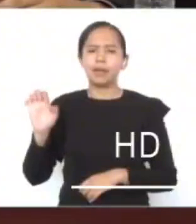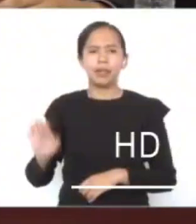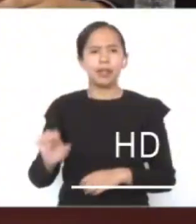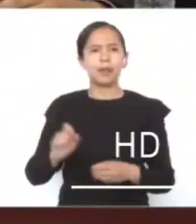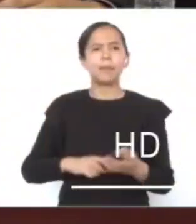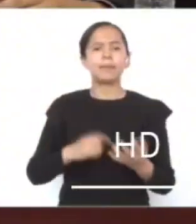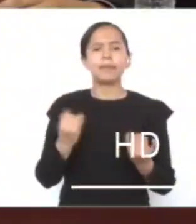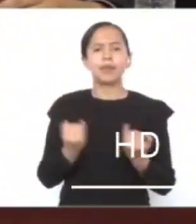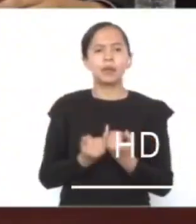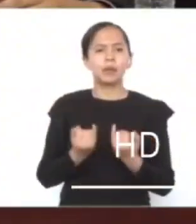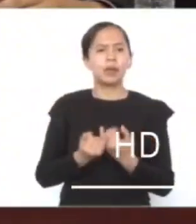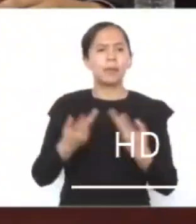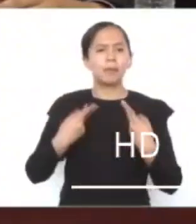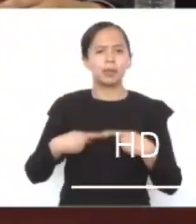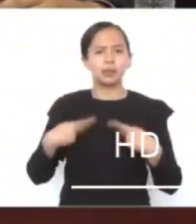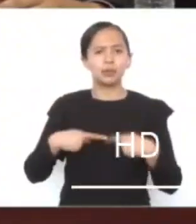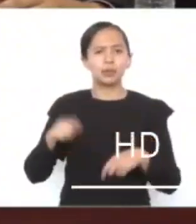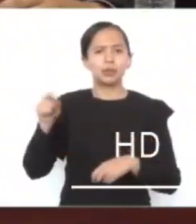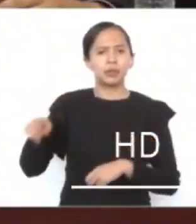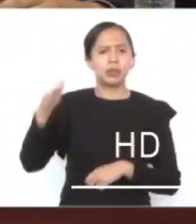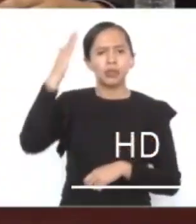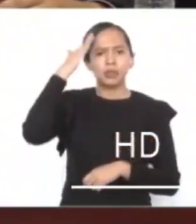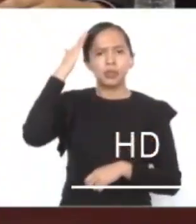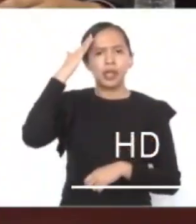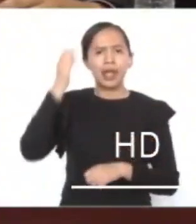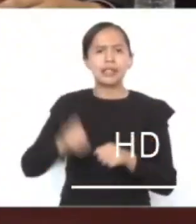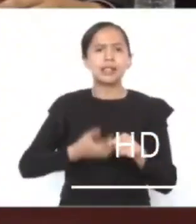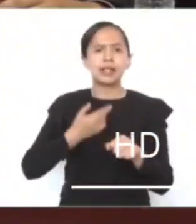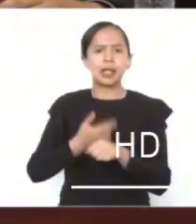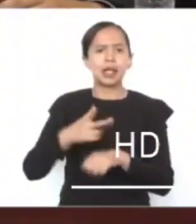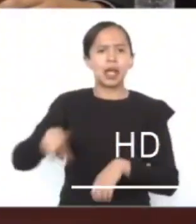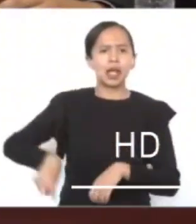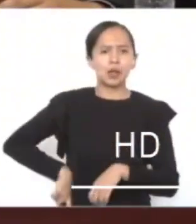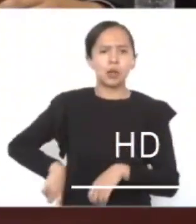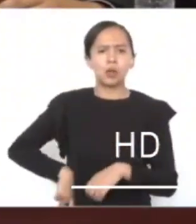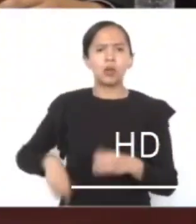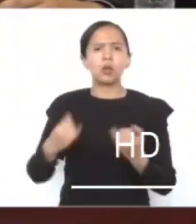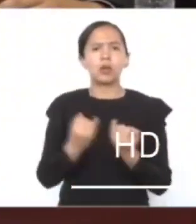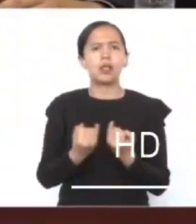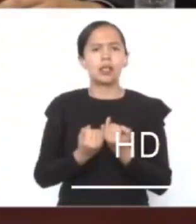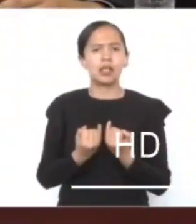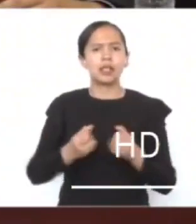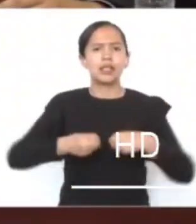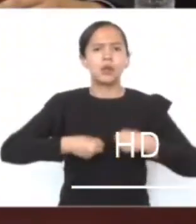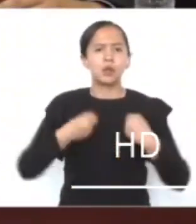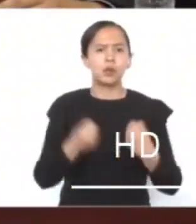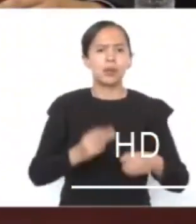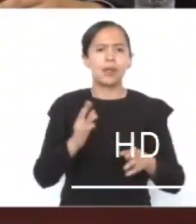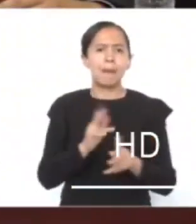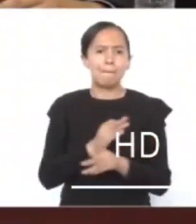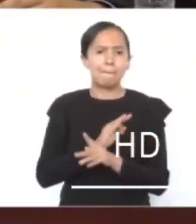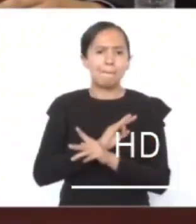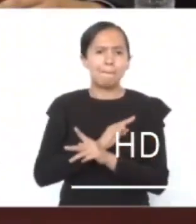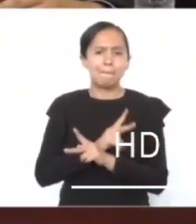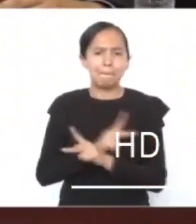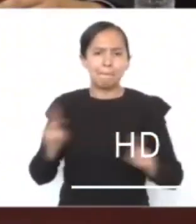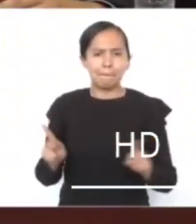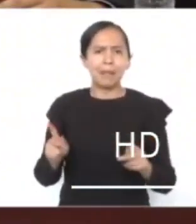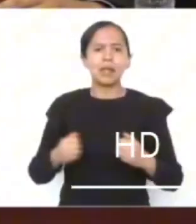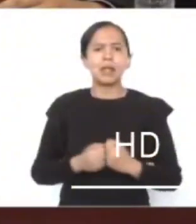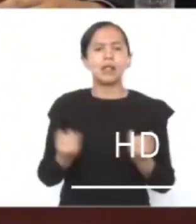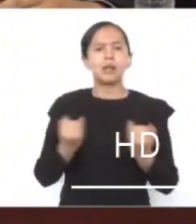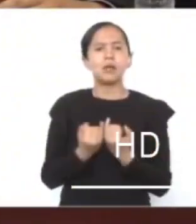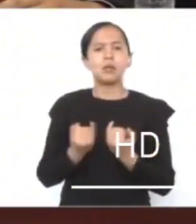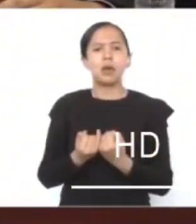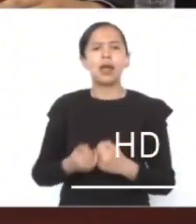como las y los titulares de las Secretarías de Gobierno, de Seguridad Ciudadana, de Gestión Integral de Riesgos